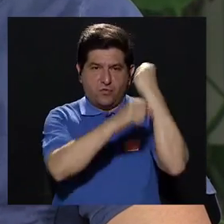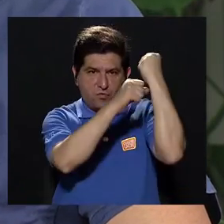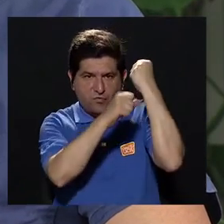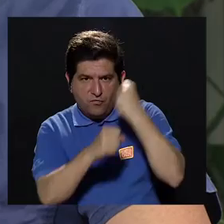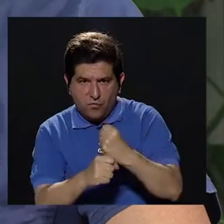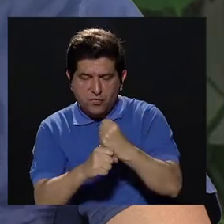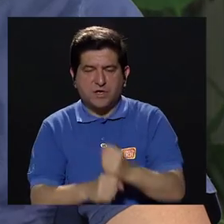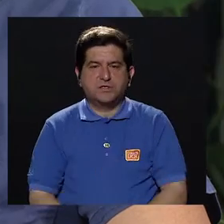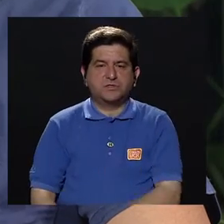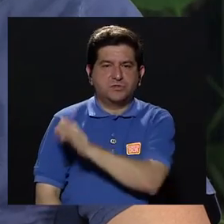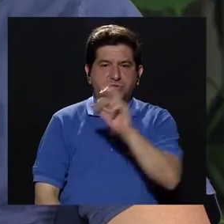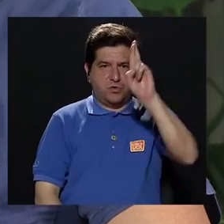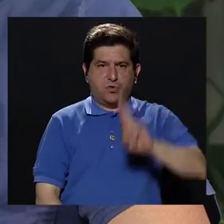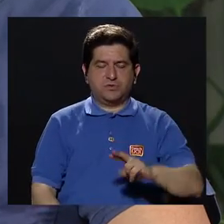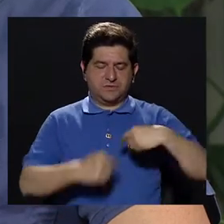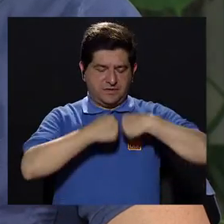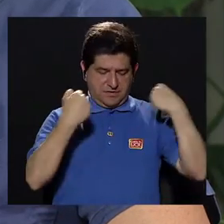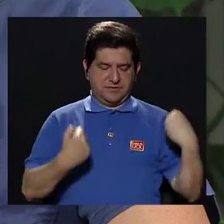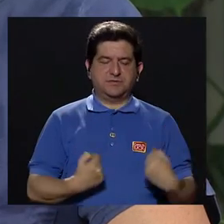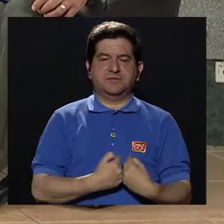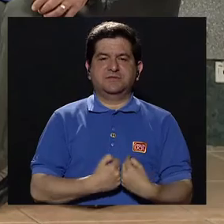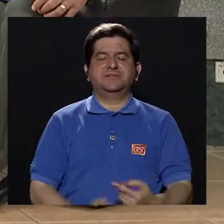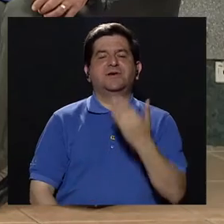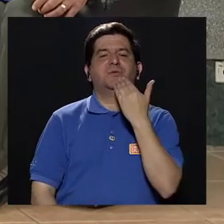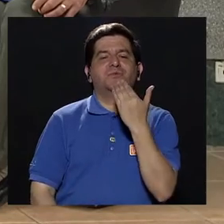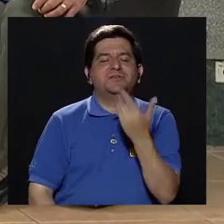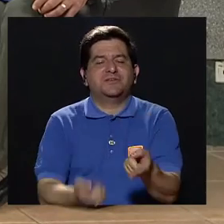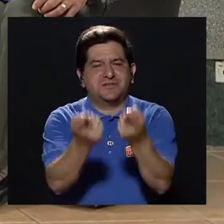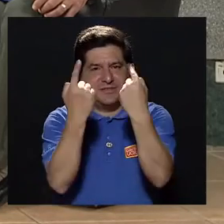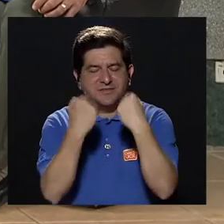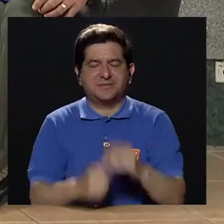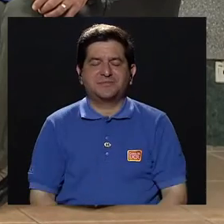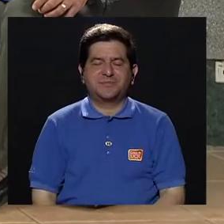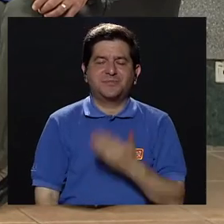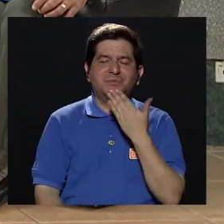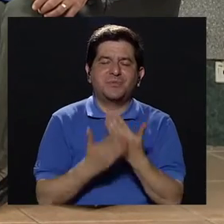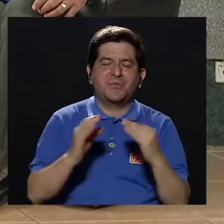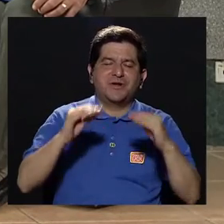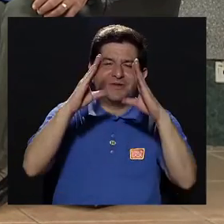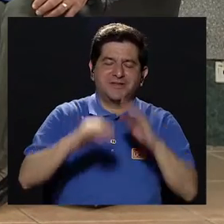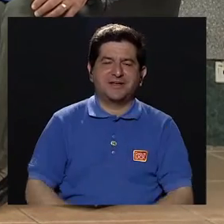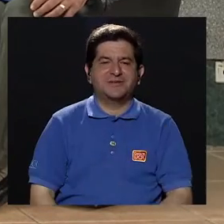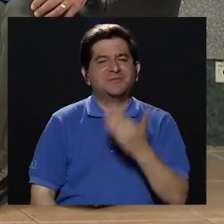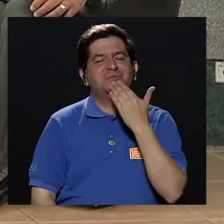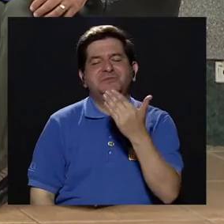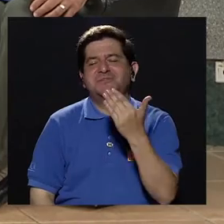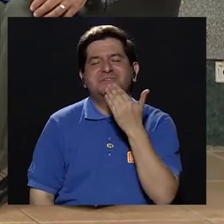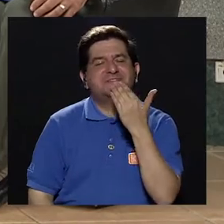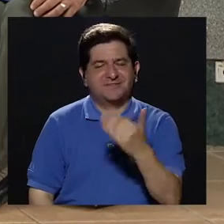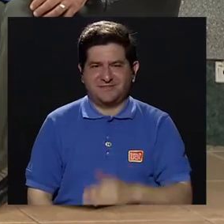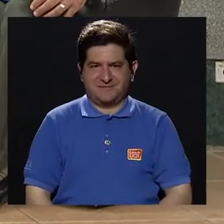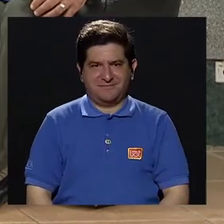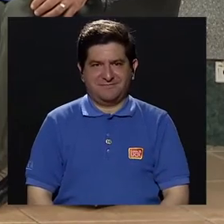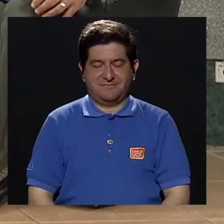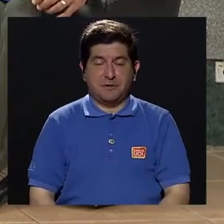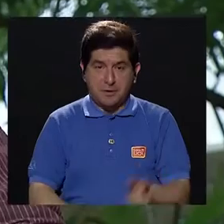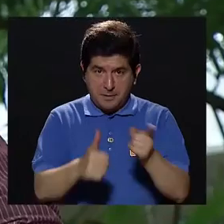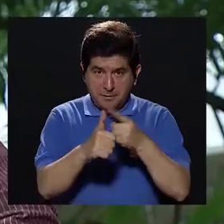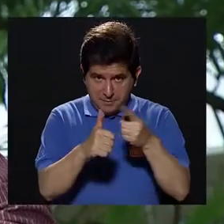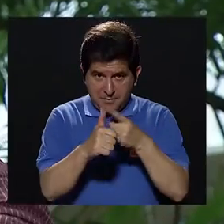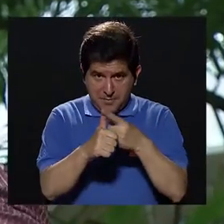de la Fundación Costarricense del Corazón. Gracias por estar con nosotros. Buenos días, ¿qué tal? Muchísimas gracias, Andrés. Tal vez yo